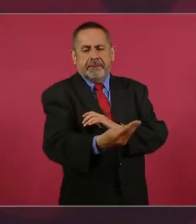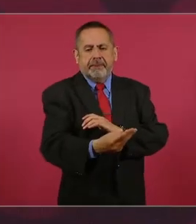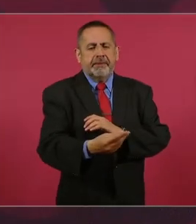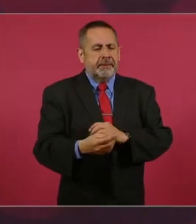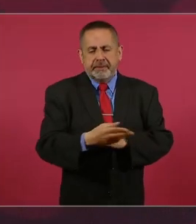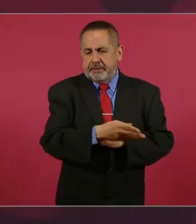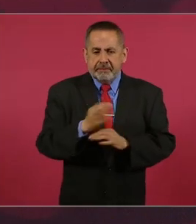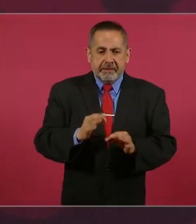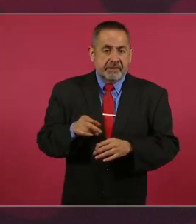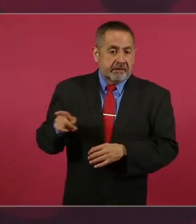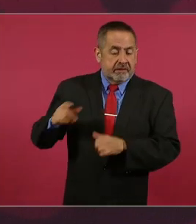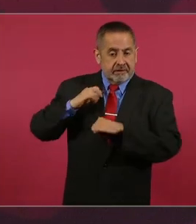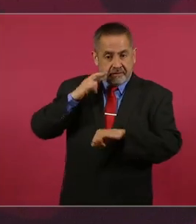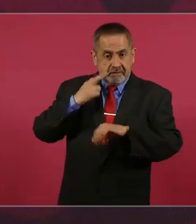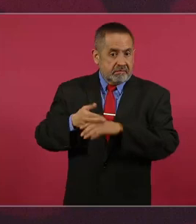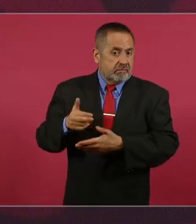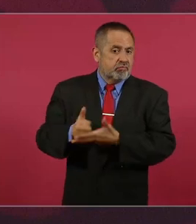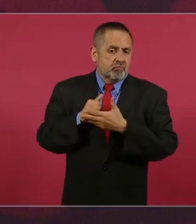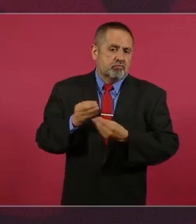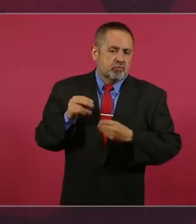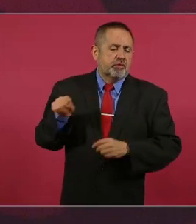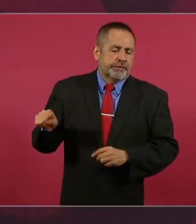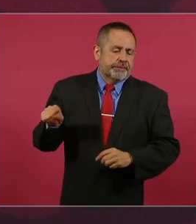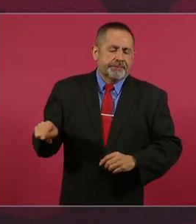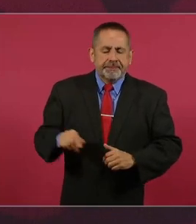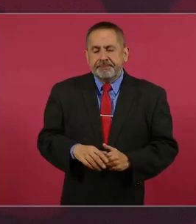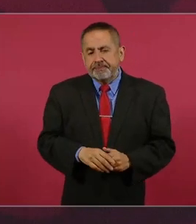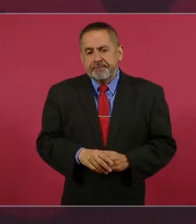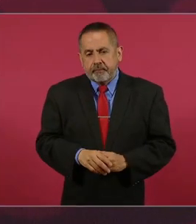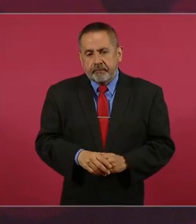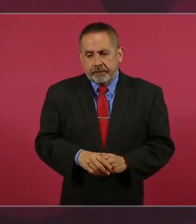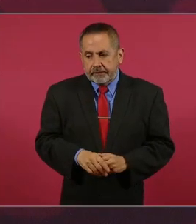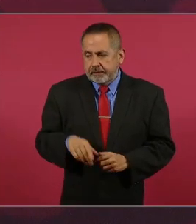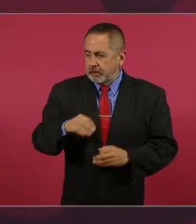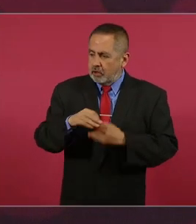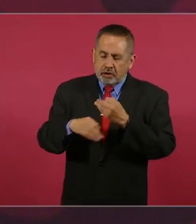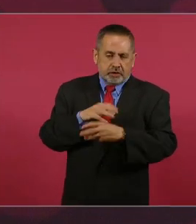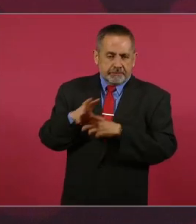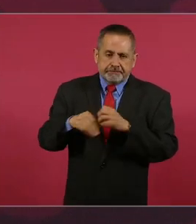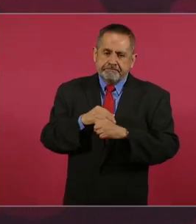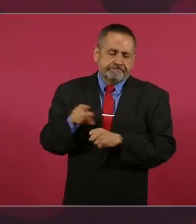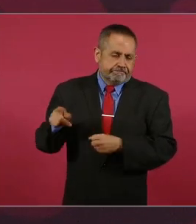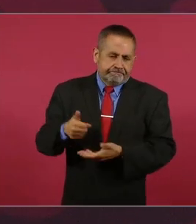y él nos ayudaba mucho en todo esto.